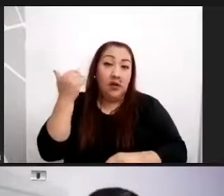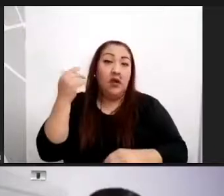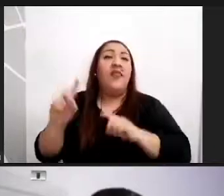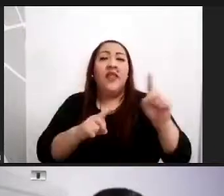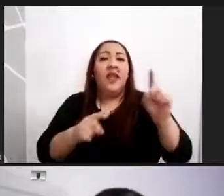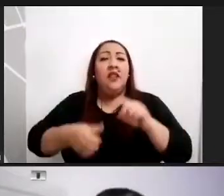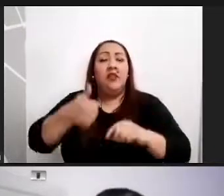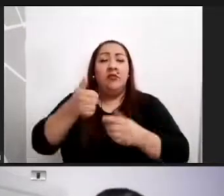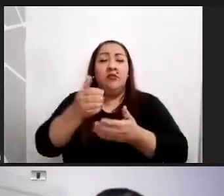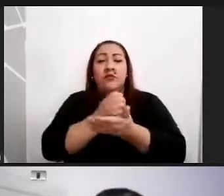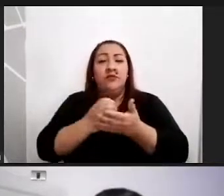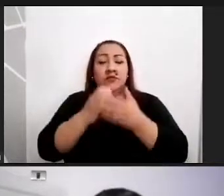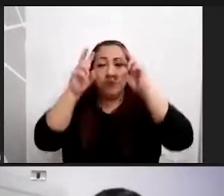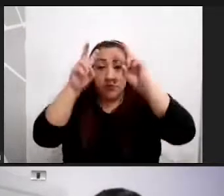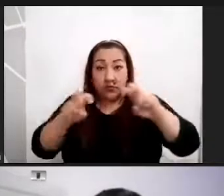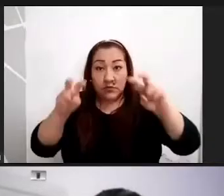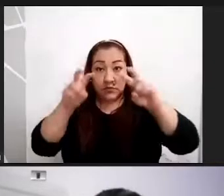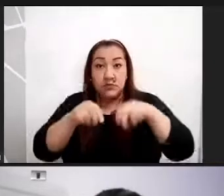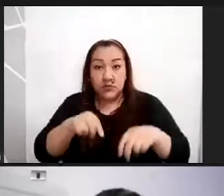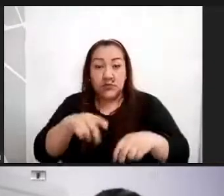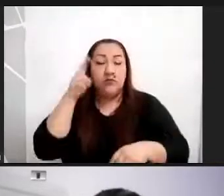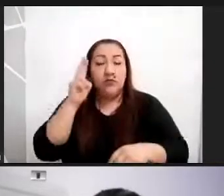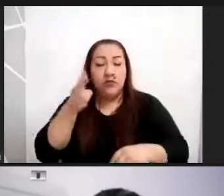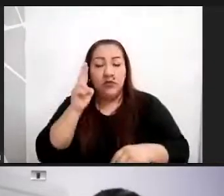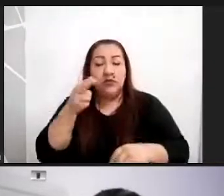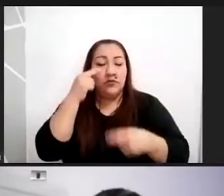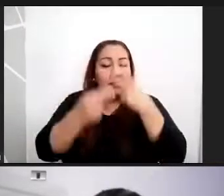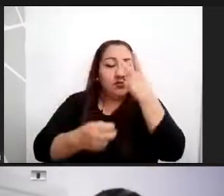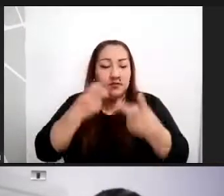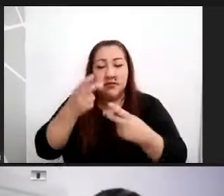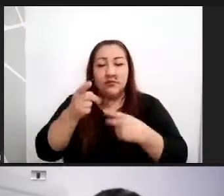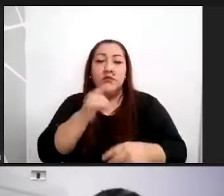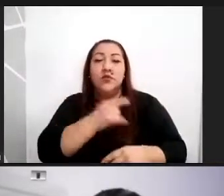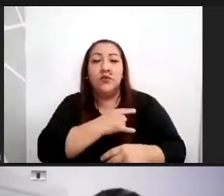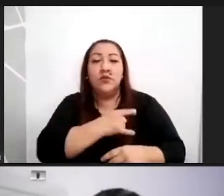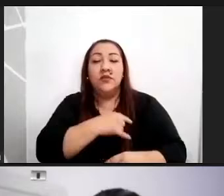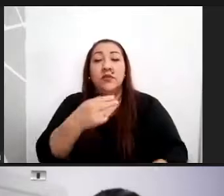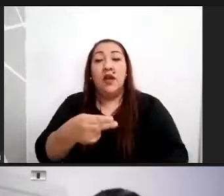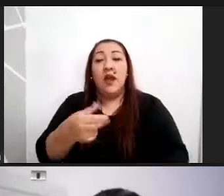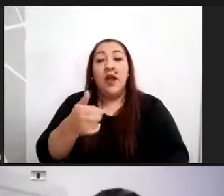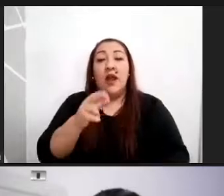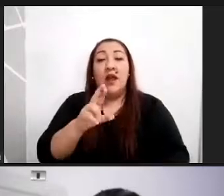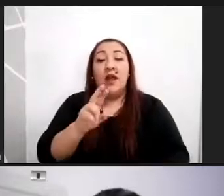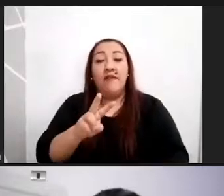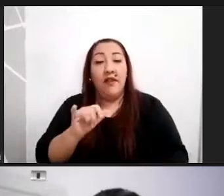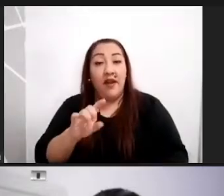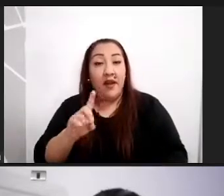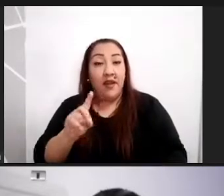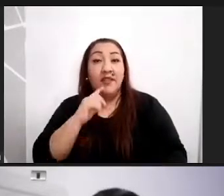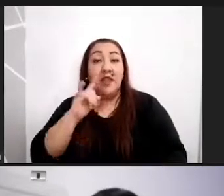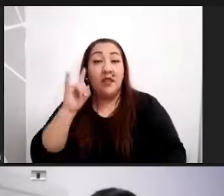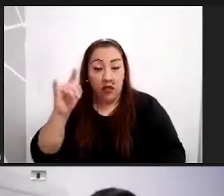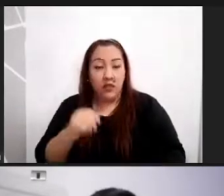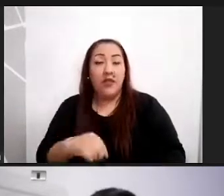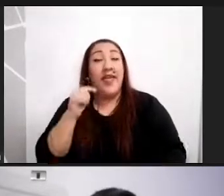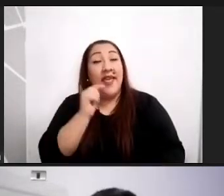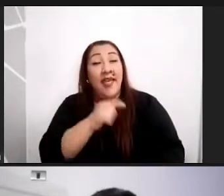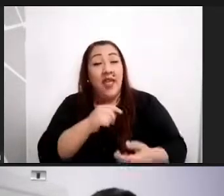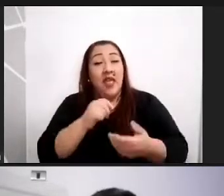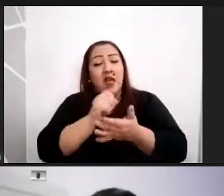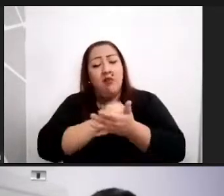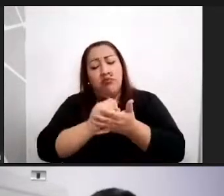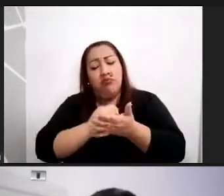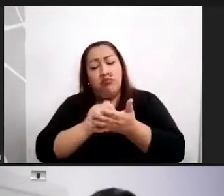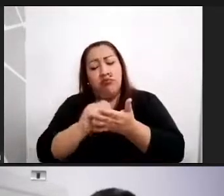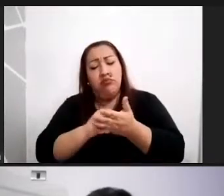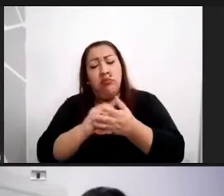del Centro de Investigación y profesora visitante de la Universidad de Harvard. Ha escrito y editado numerosos libros